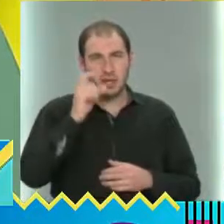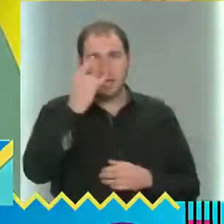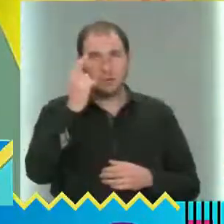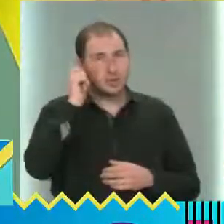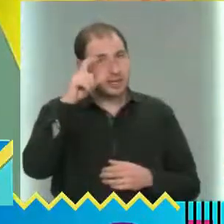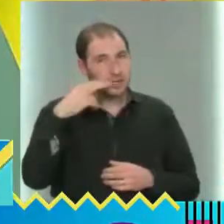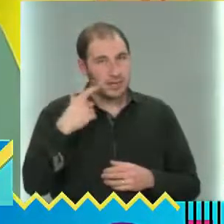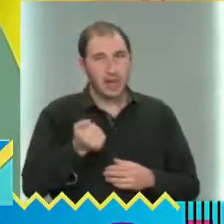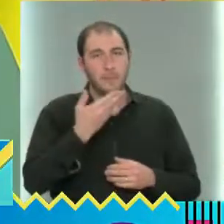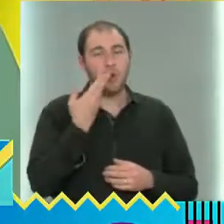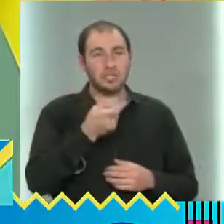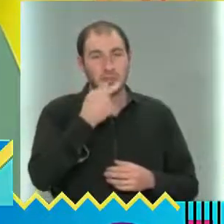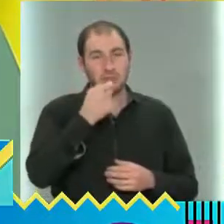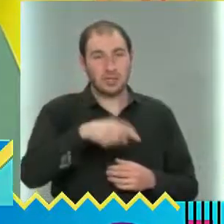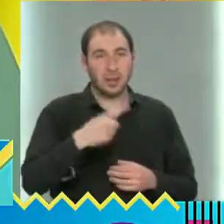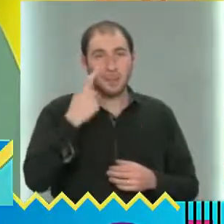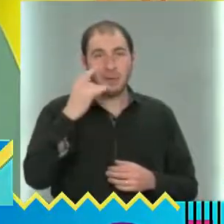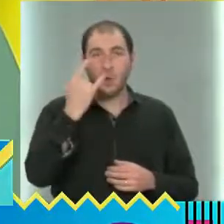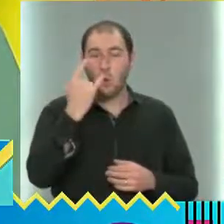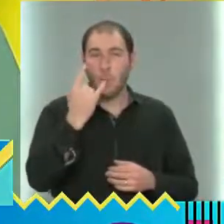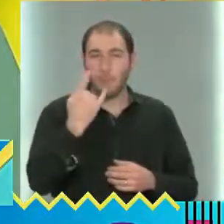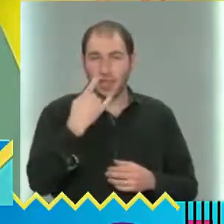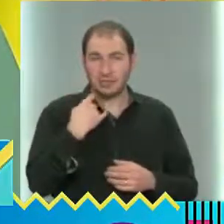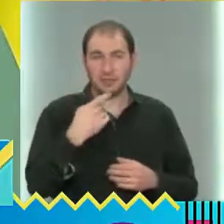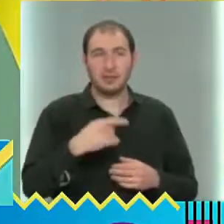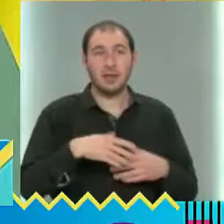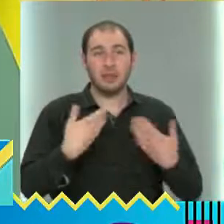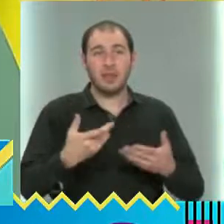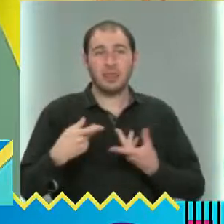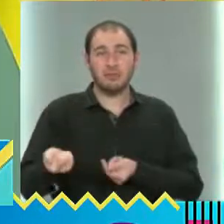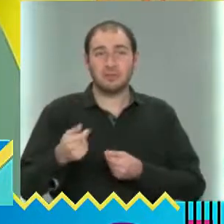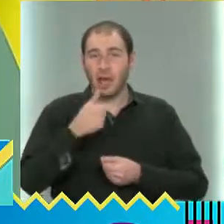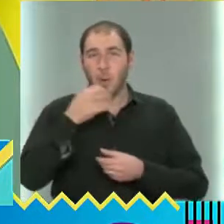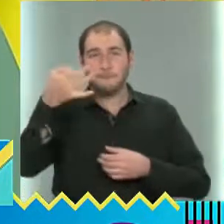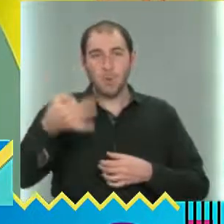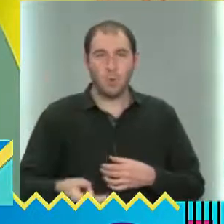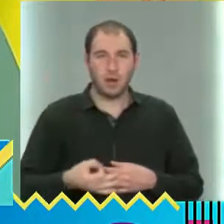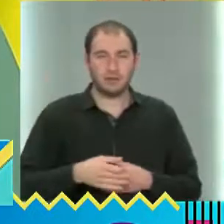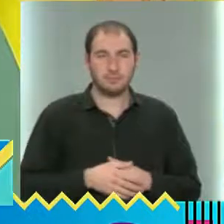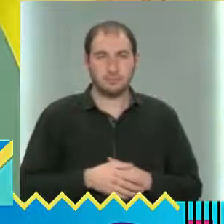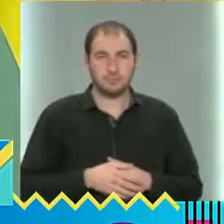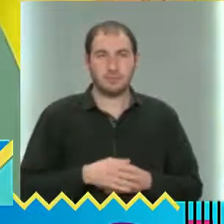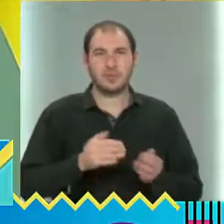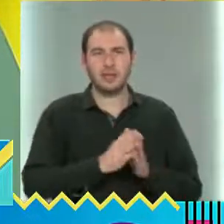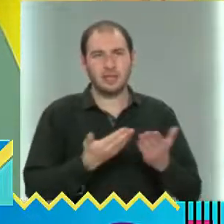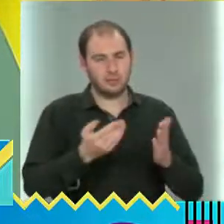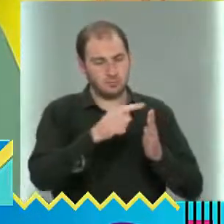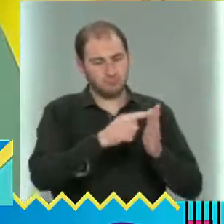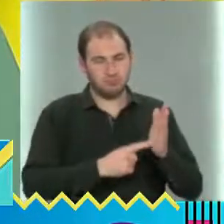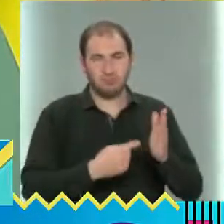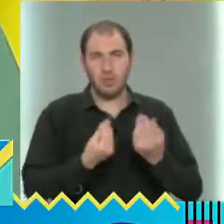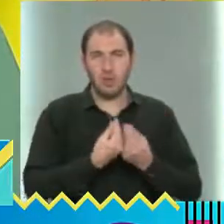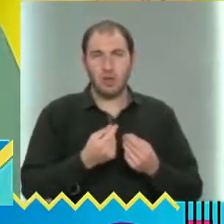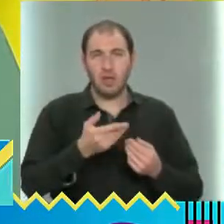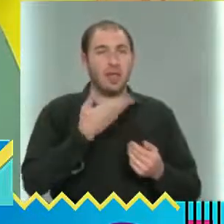Segura, por ejemplo, es una poeta mendocina que vive en Uspallata, que es militante por la defensa del agua pura, y tiene varios libros que, desde